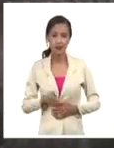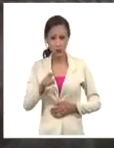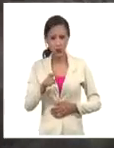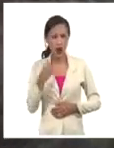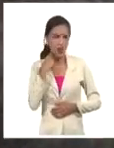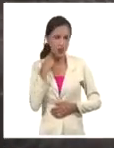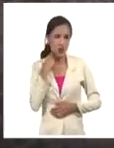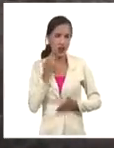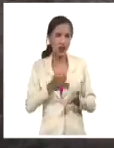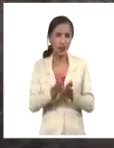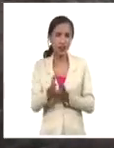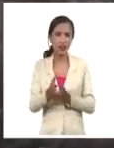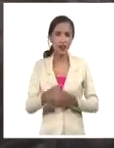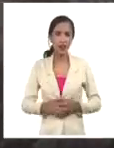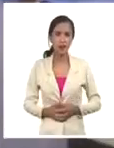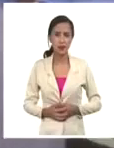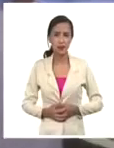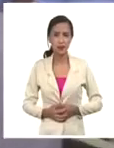está?